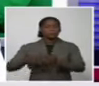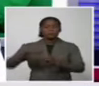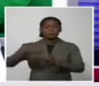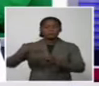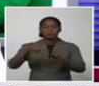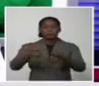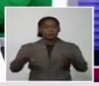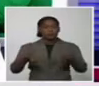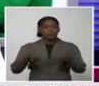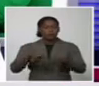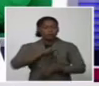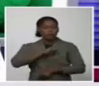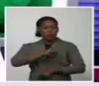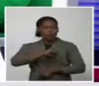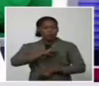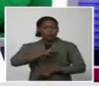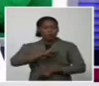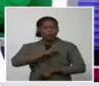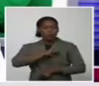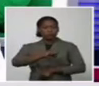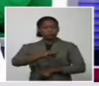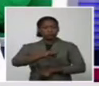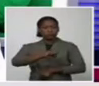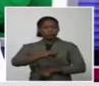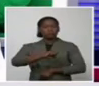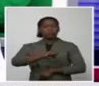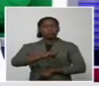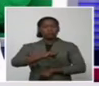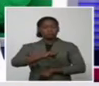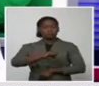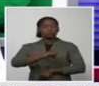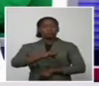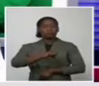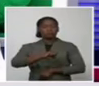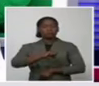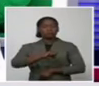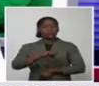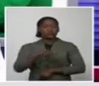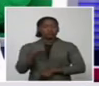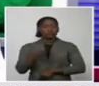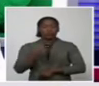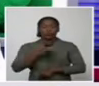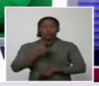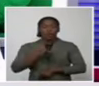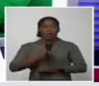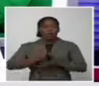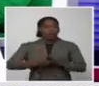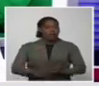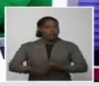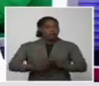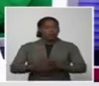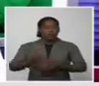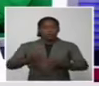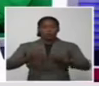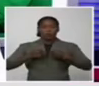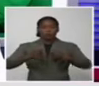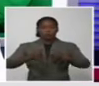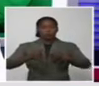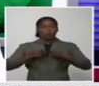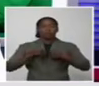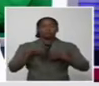hizo una parada cardiorrespiratoria en asistolia que se trató de reanimar mediante las maniobras